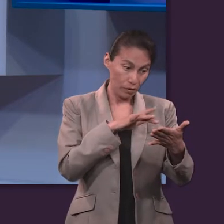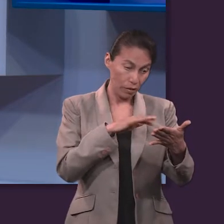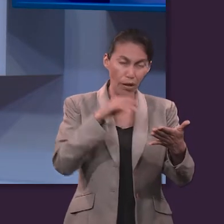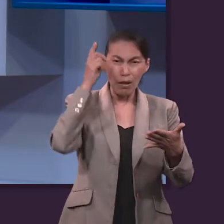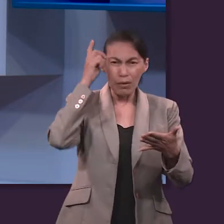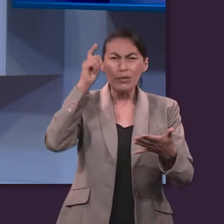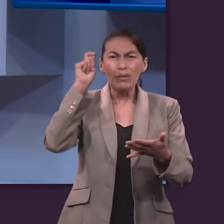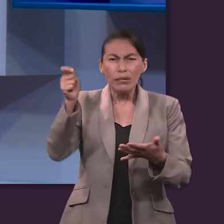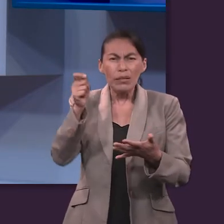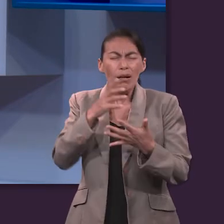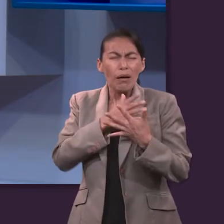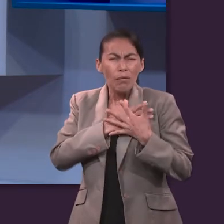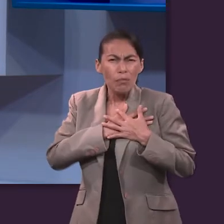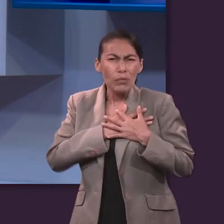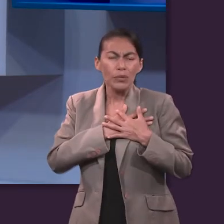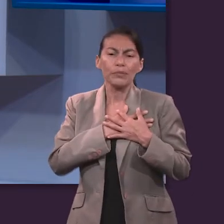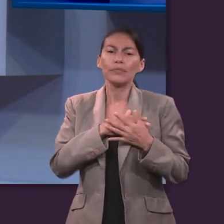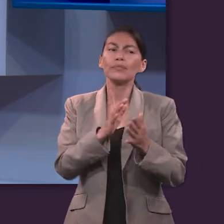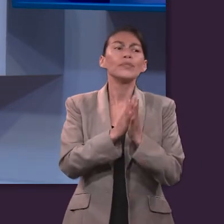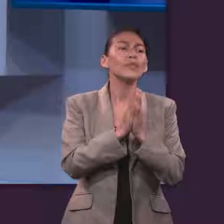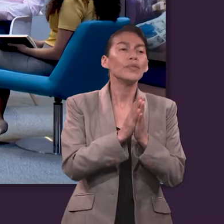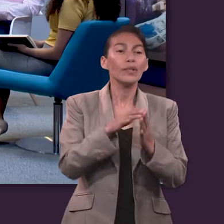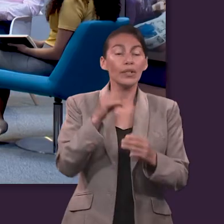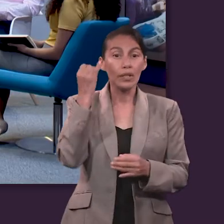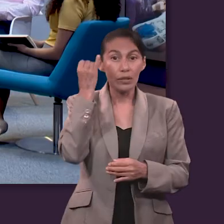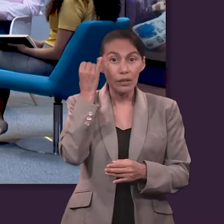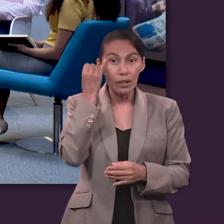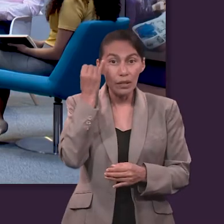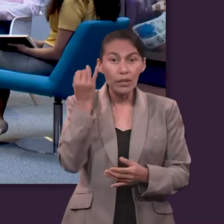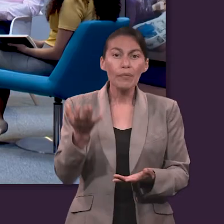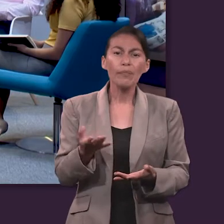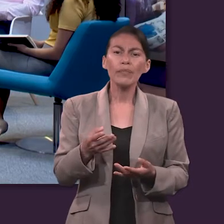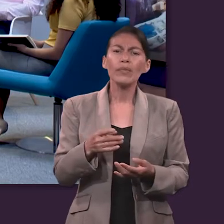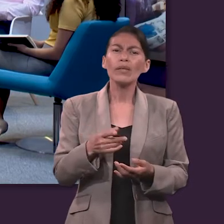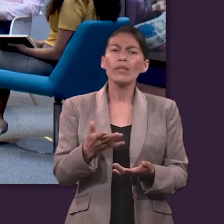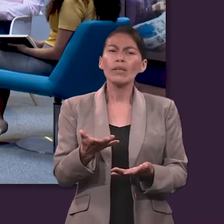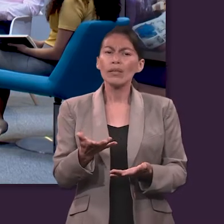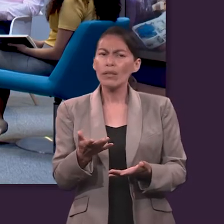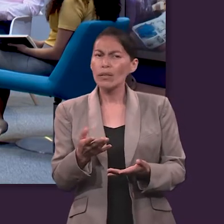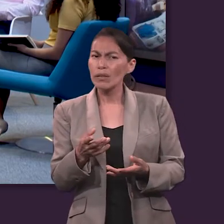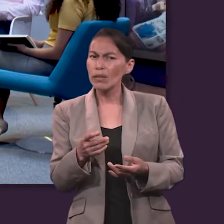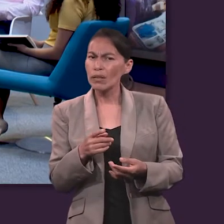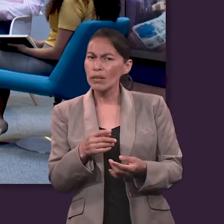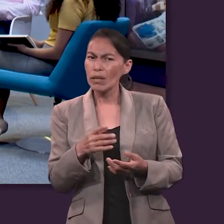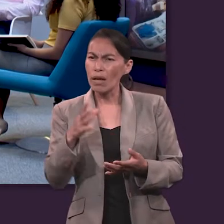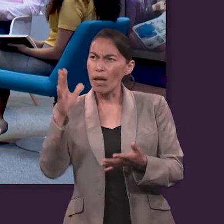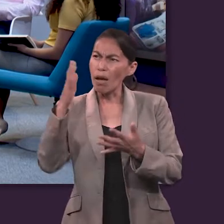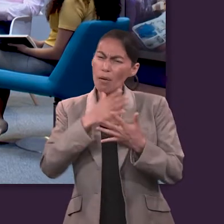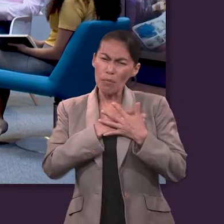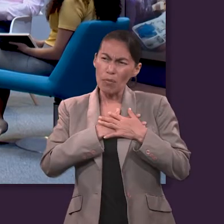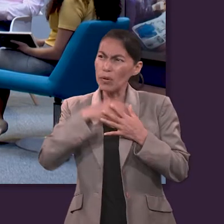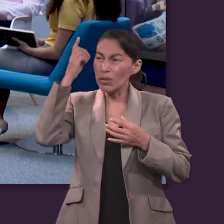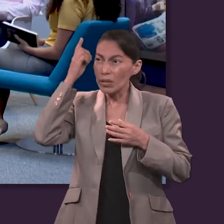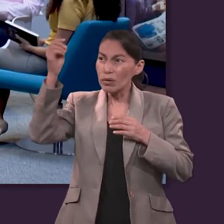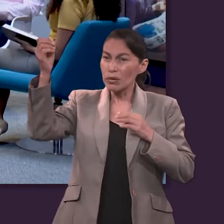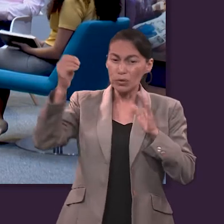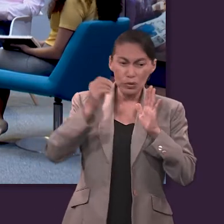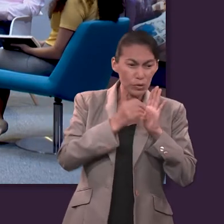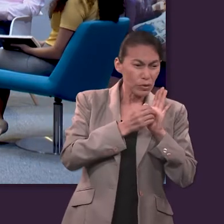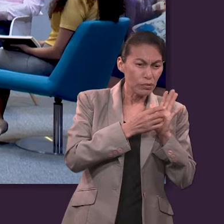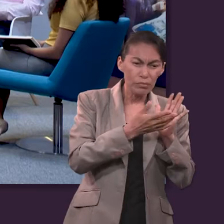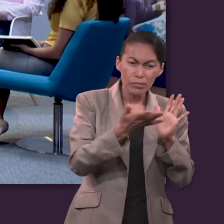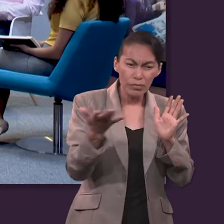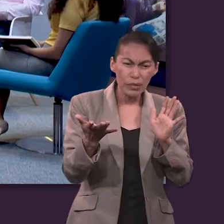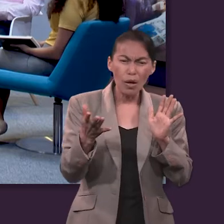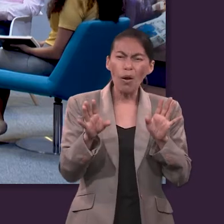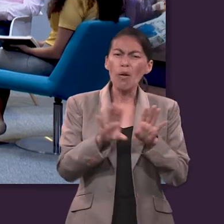que Dios es amor, Isaí, ¿dónde crees que podemos ver reflejos del amor de Dios a pesar de los daños